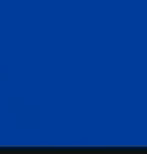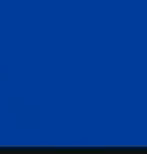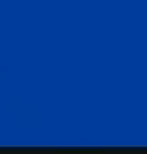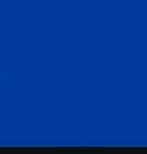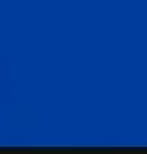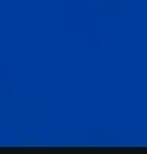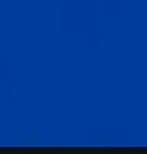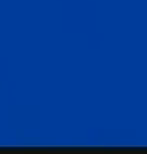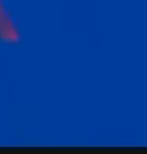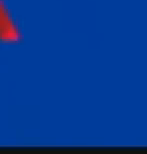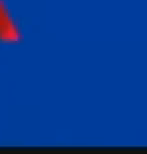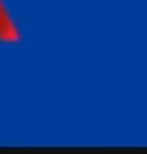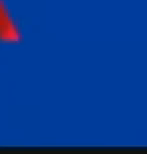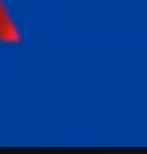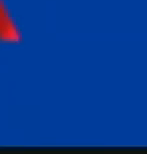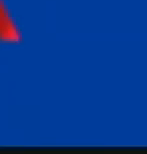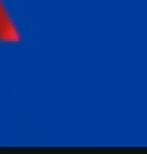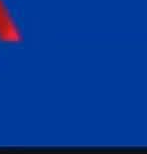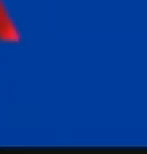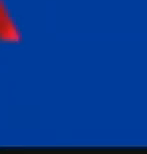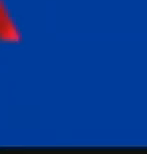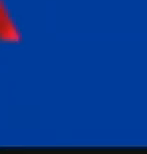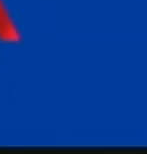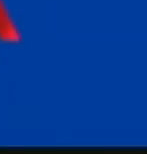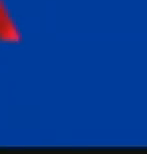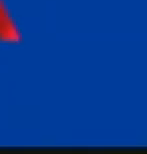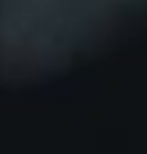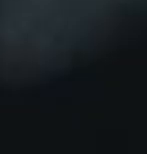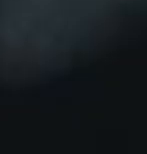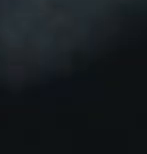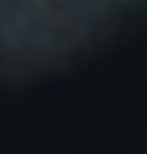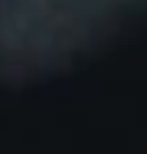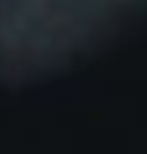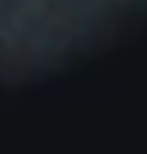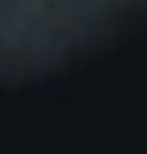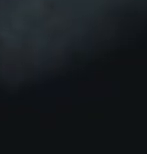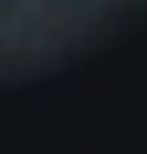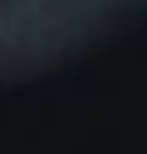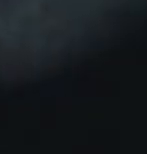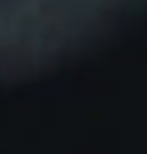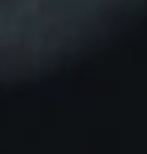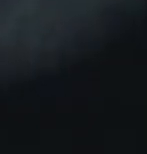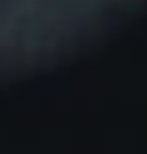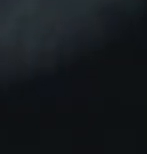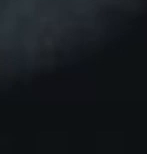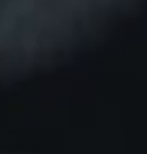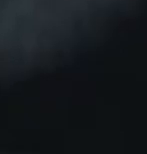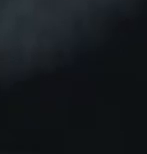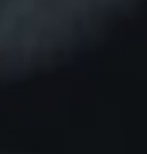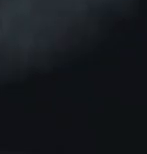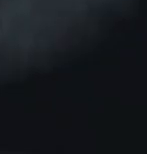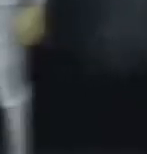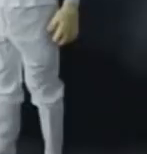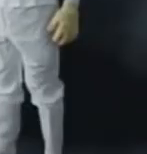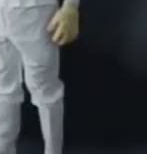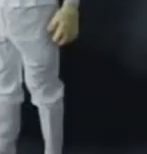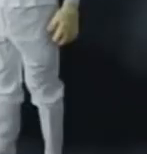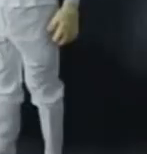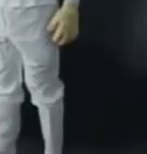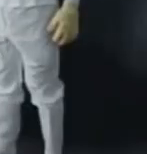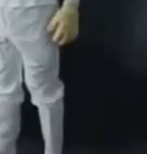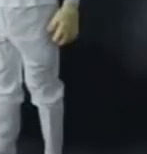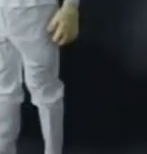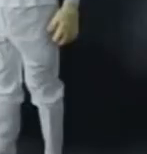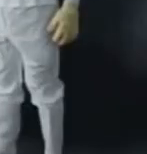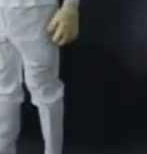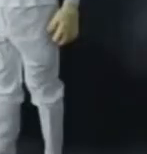Cali, Alcaldía de Santiago de Cali. Calidad. Una ciudad para todo. ¿Busca vestuario para manejo de alimentos o de uso general? Venga a